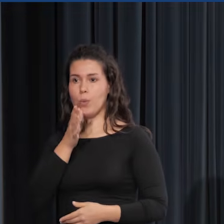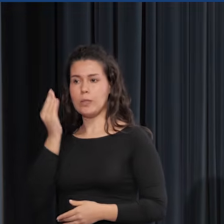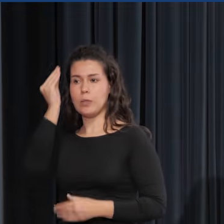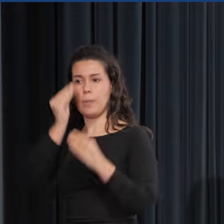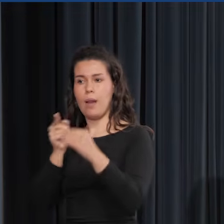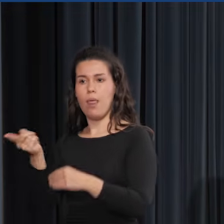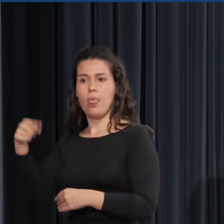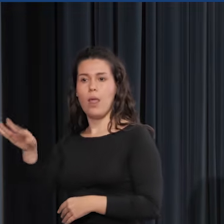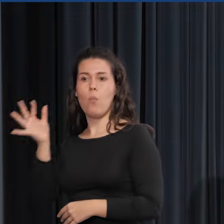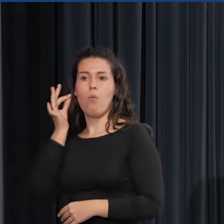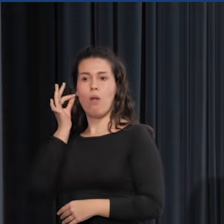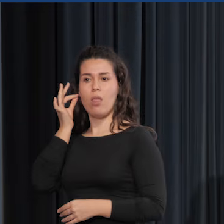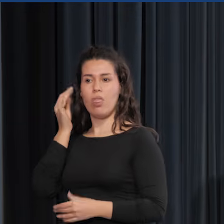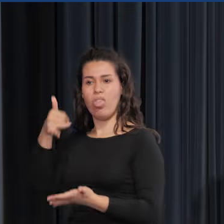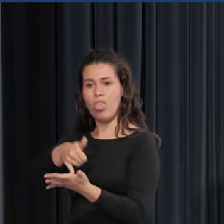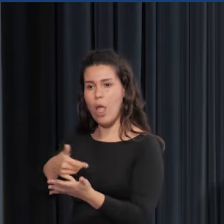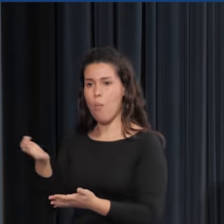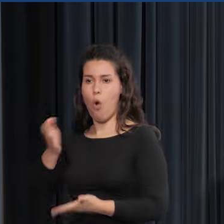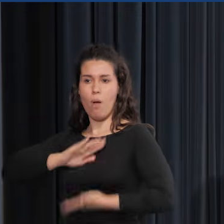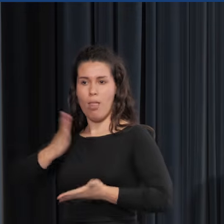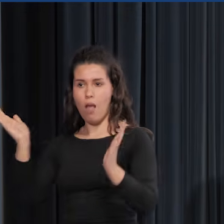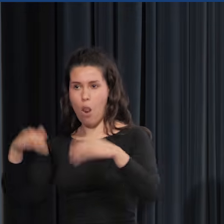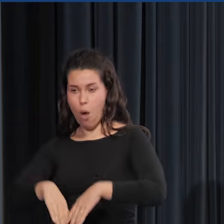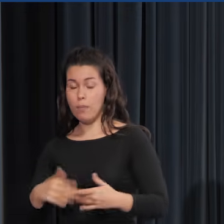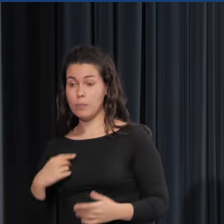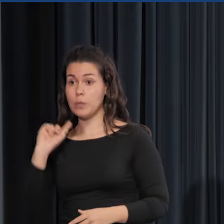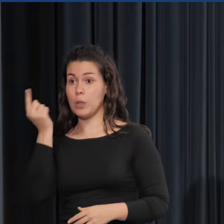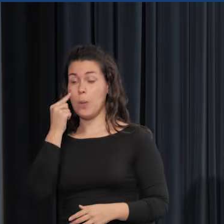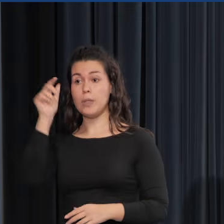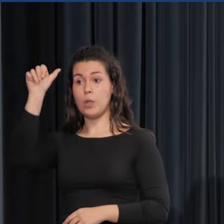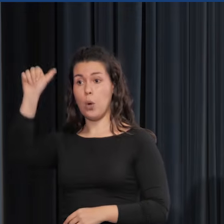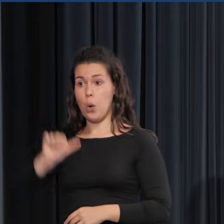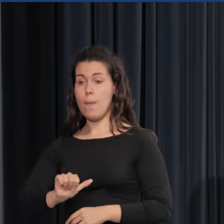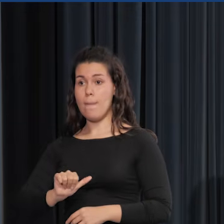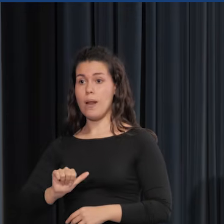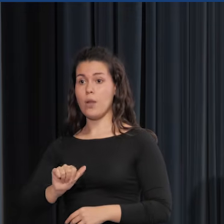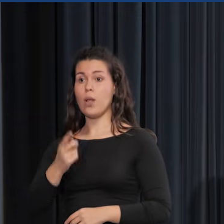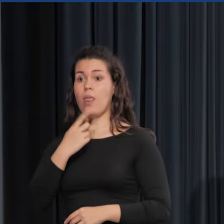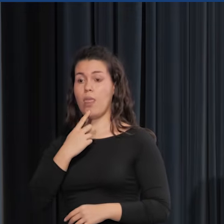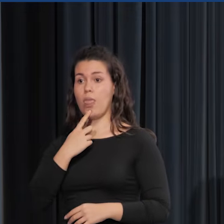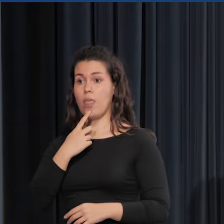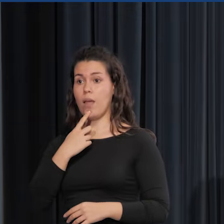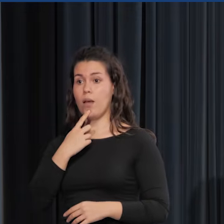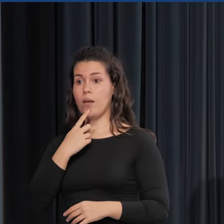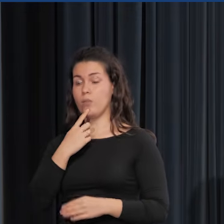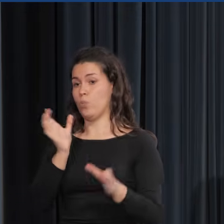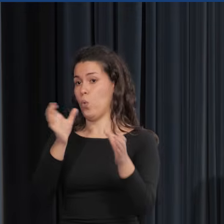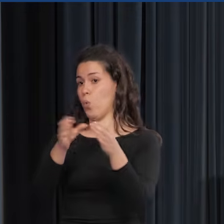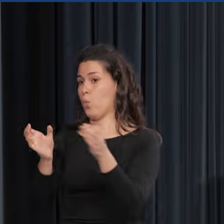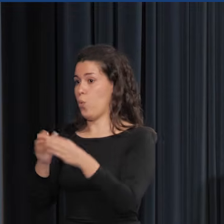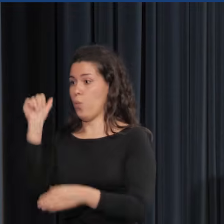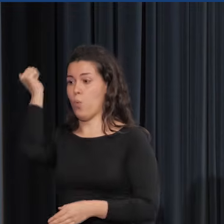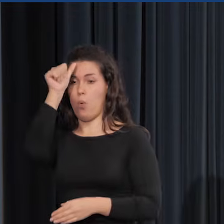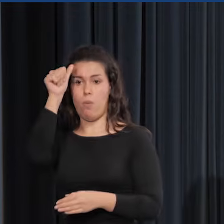débiles o poco capacitadas, aunque hemos visto, por ejemplo, en la película que hay diferentes corporalidades de hombres de todos los